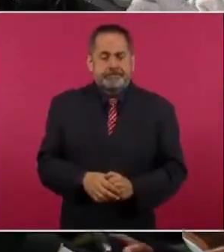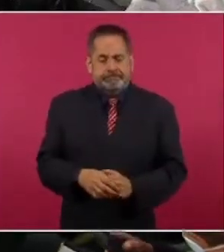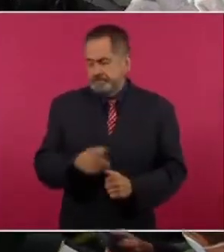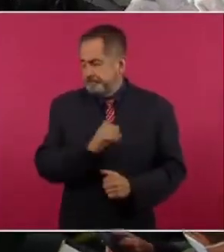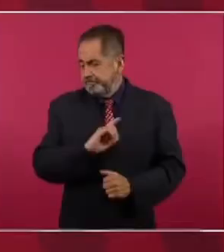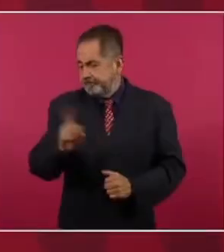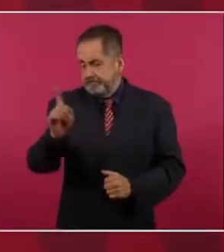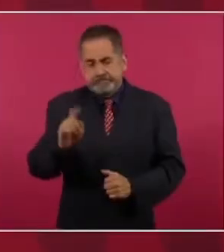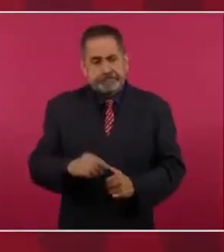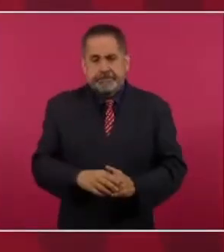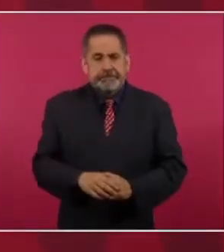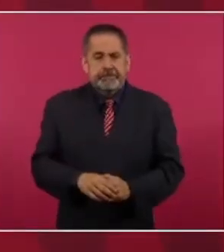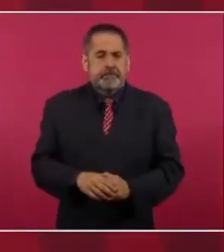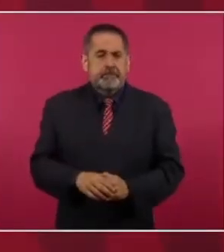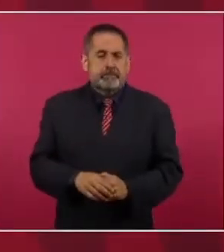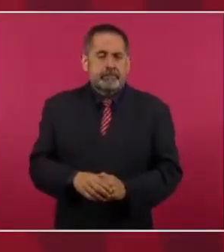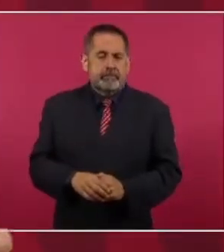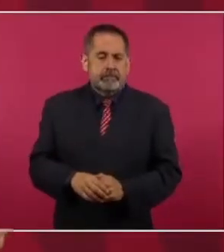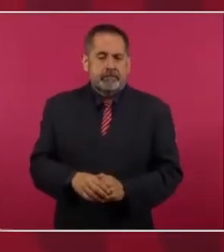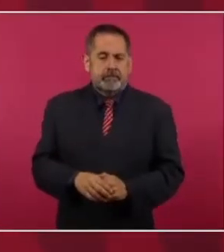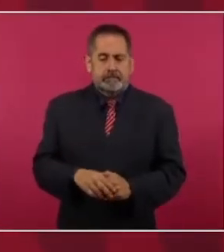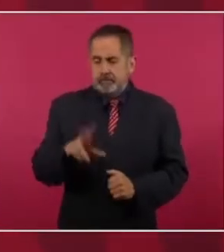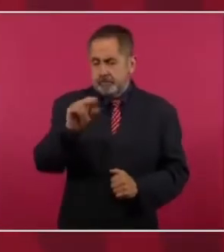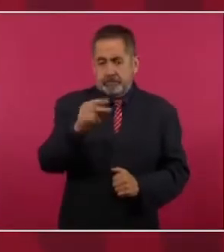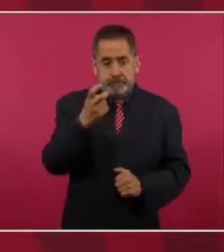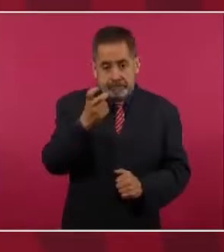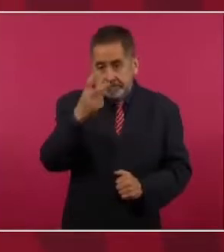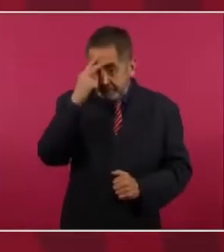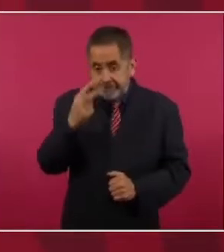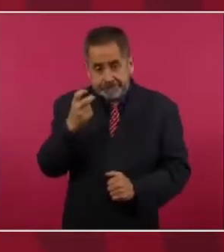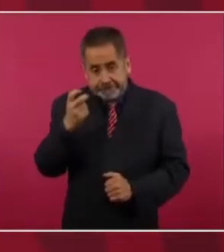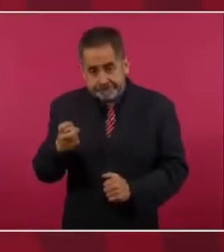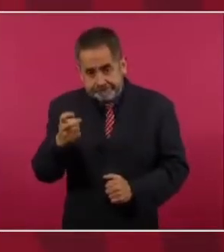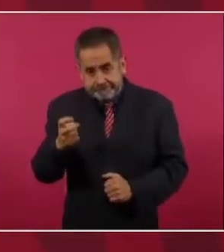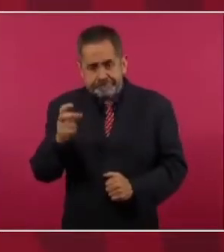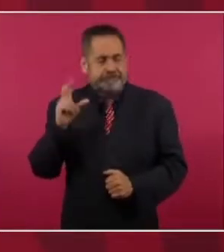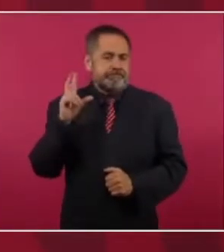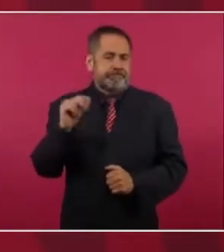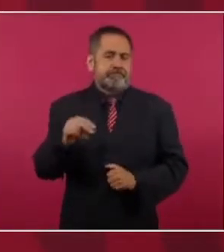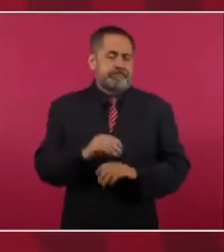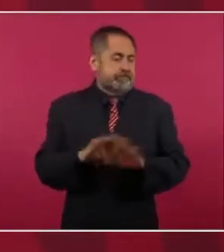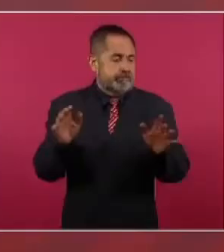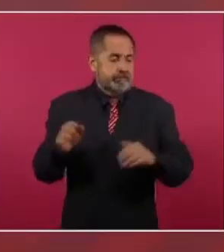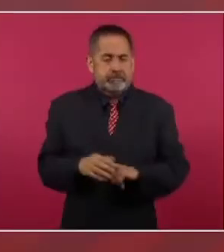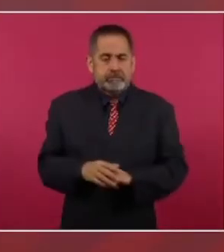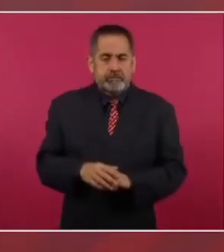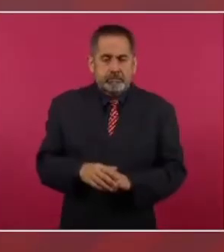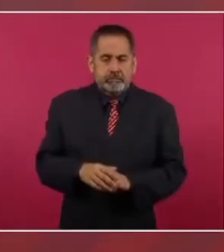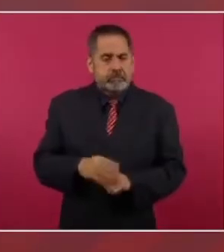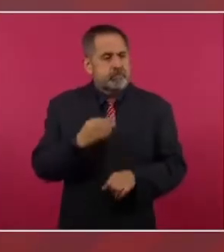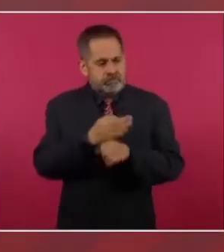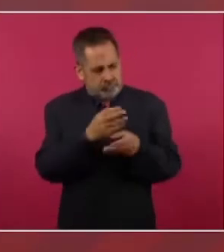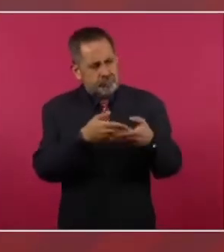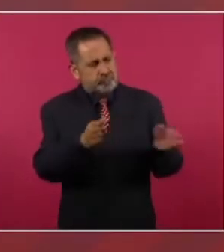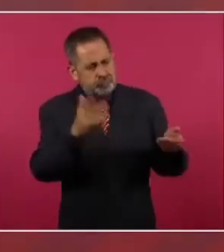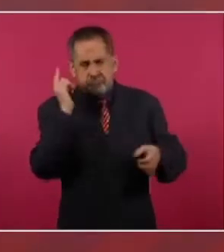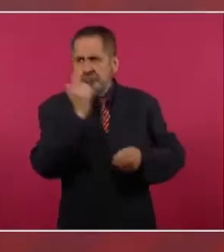No, México no es eso. Y qué bueno que estén saliendo todas estas